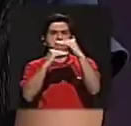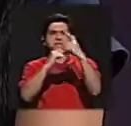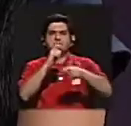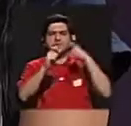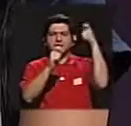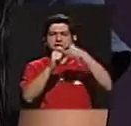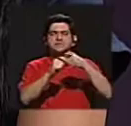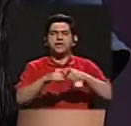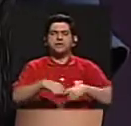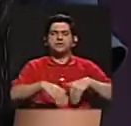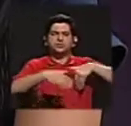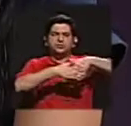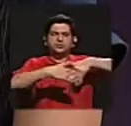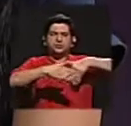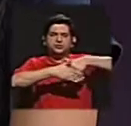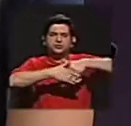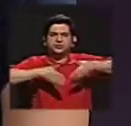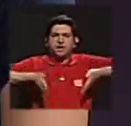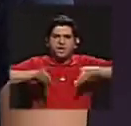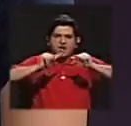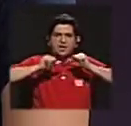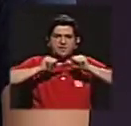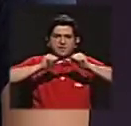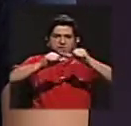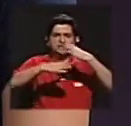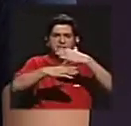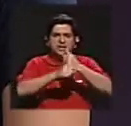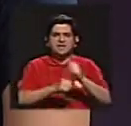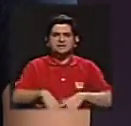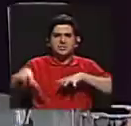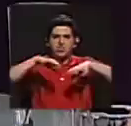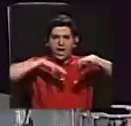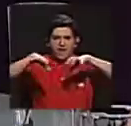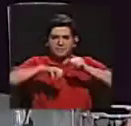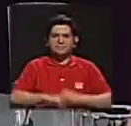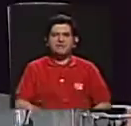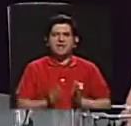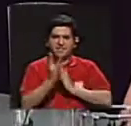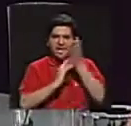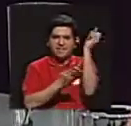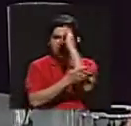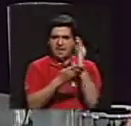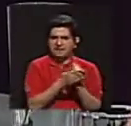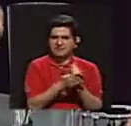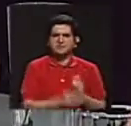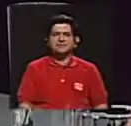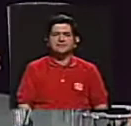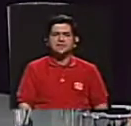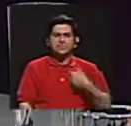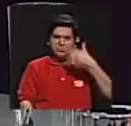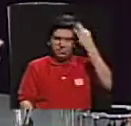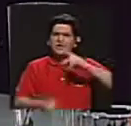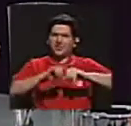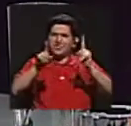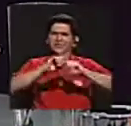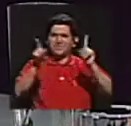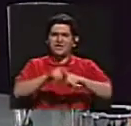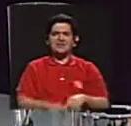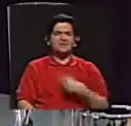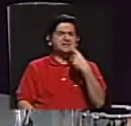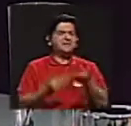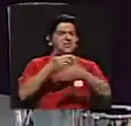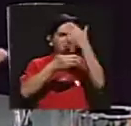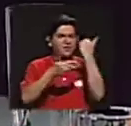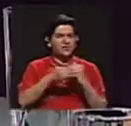justamente que obstruyen el camino para seguir haciendo activismo? Yo creo que hay varios. A propósito de lo que decías